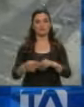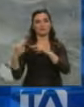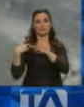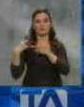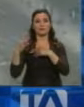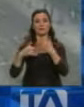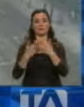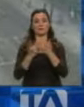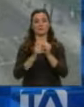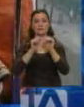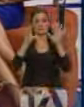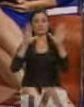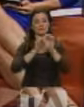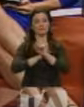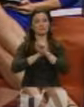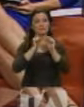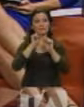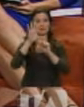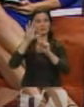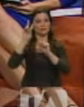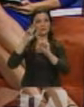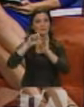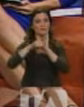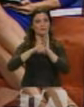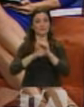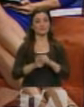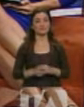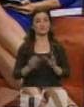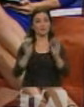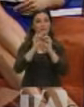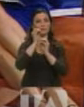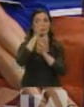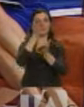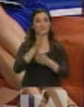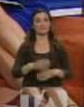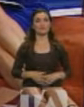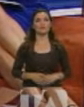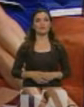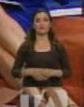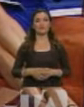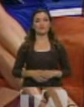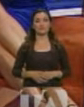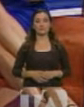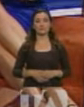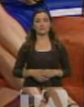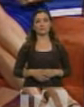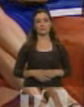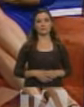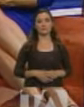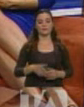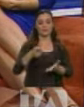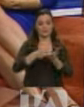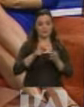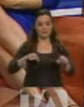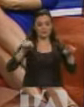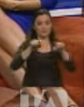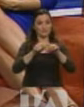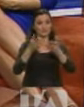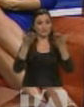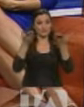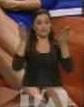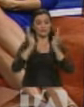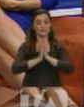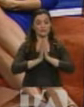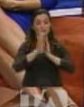todos, exactamente. 7 de la mañana, 52 minutos. Seguimos con más información. La Plaza Grande y la Tribuna de los Chiris fueron